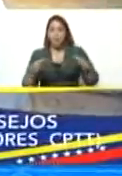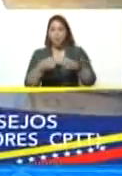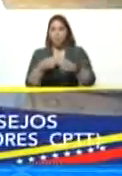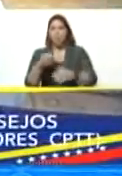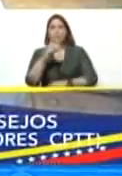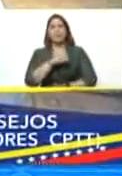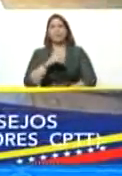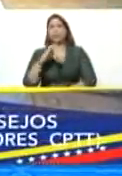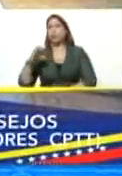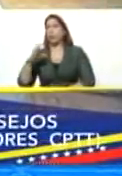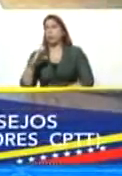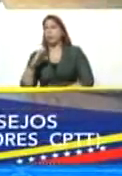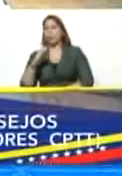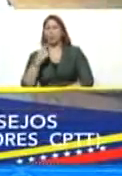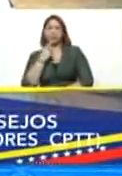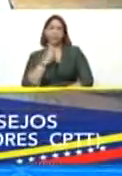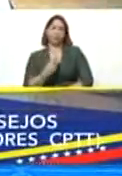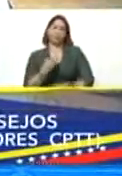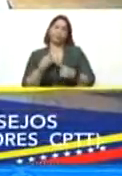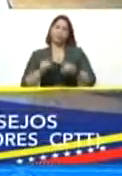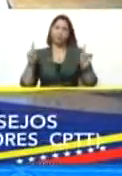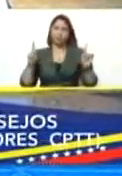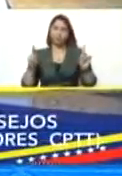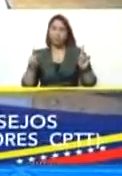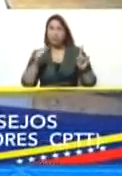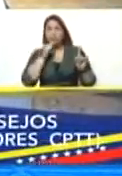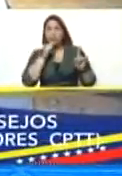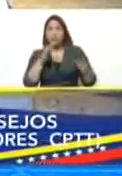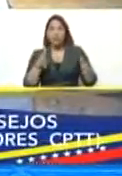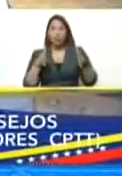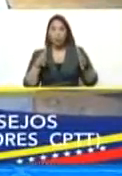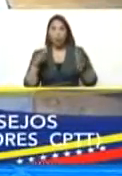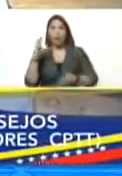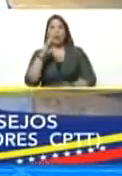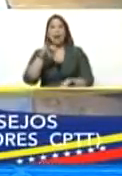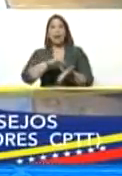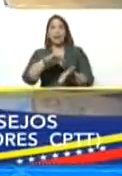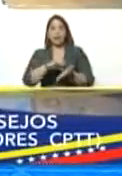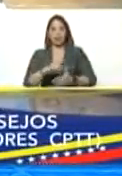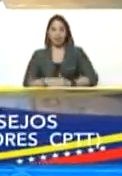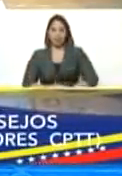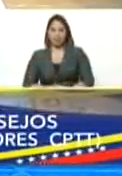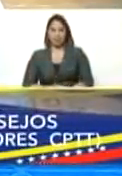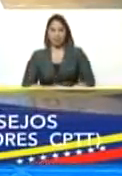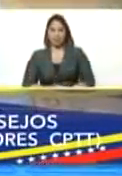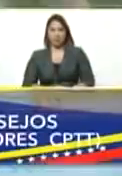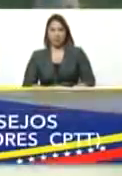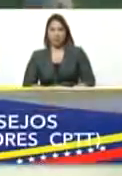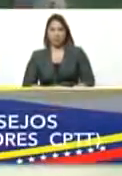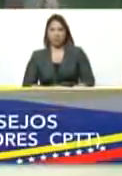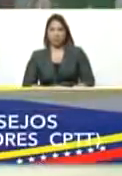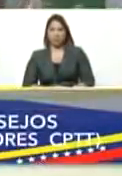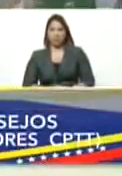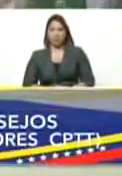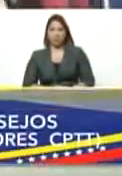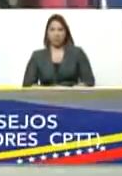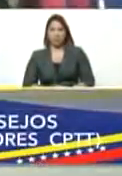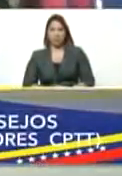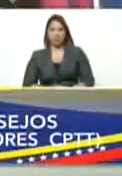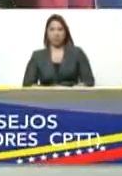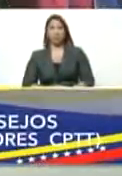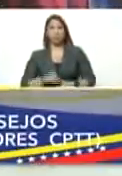capital, hubieran dicho otrora. No, quien ganó fue la selección de Caracas. Dicho sea de paso, valga